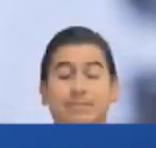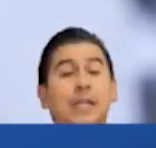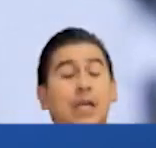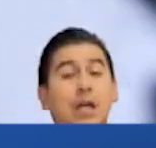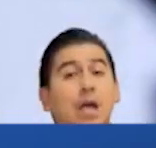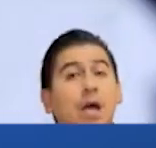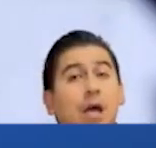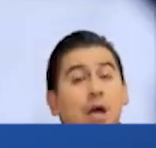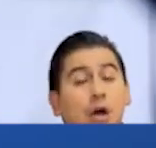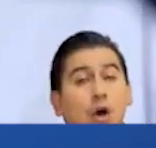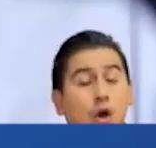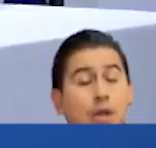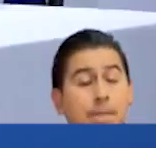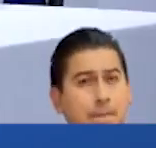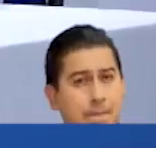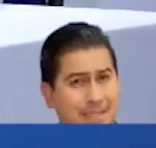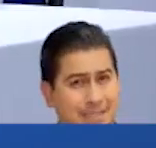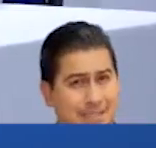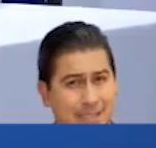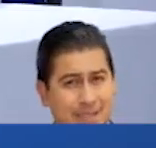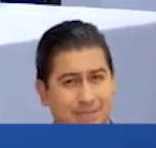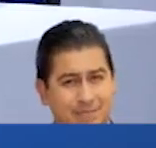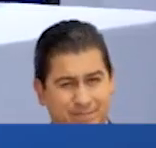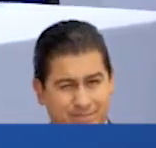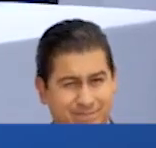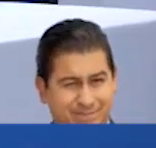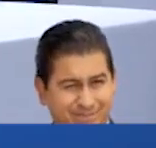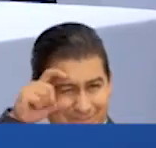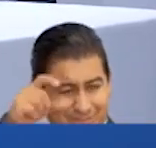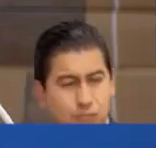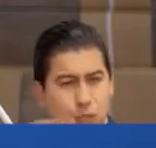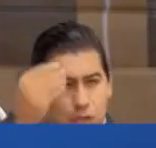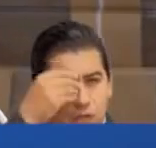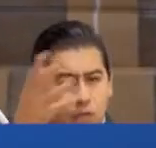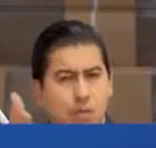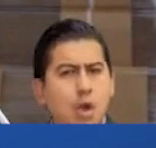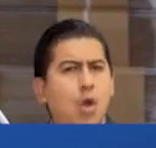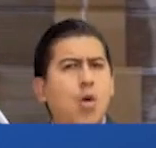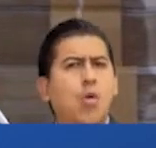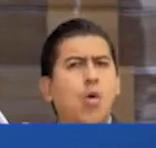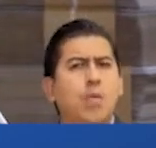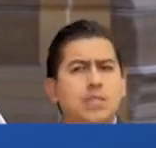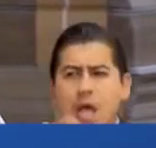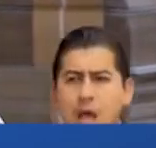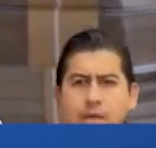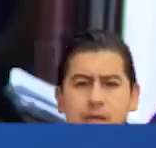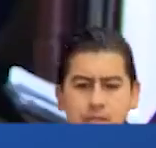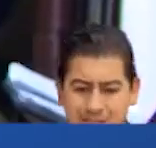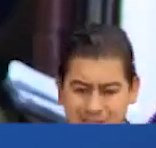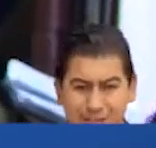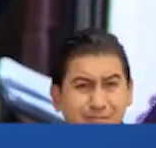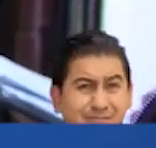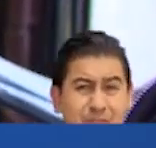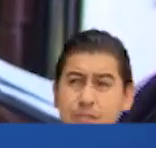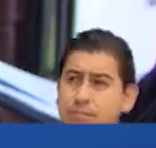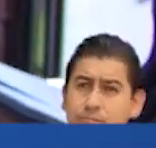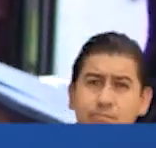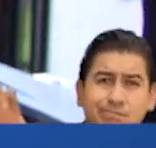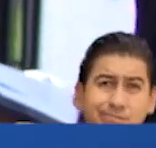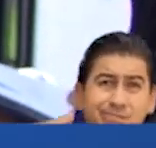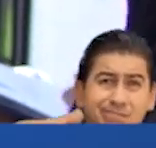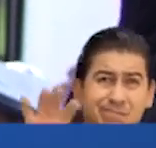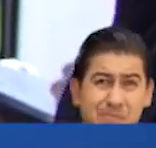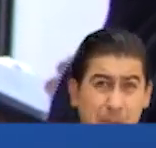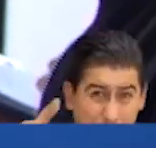Los ecuatorianos regresarán a las urnas el 21 de abril de 2024 para la consulta popular y referéndum convocado por el